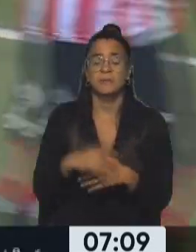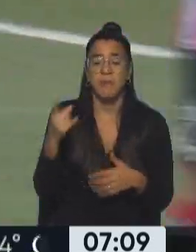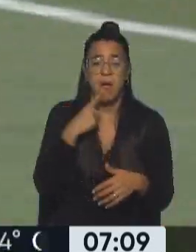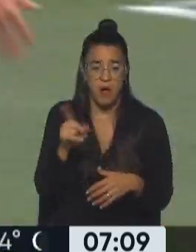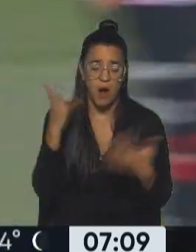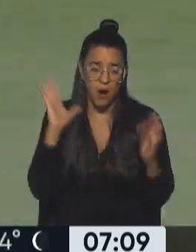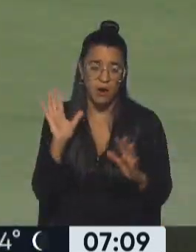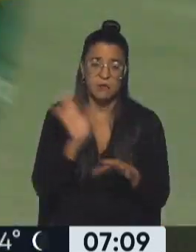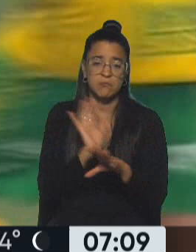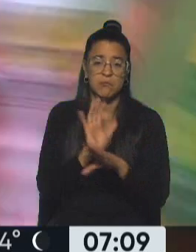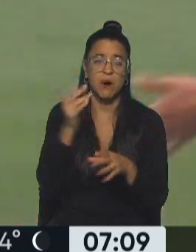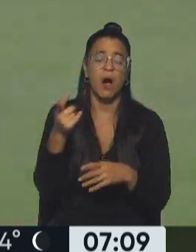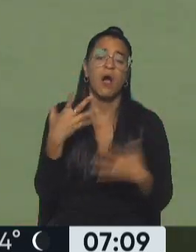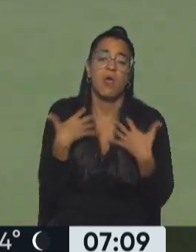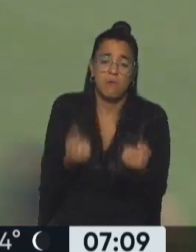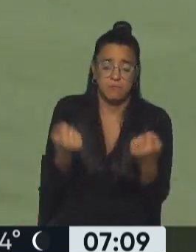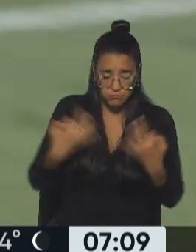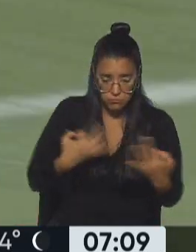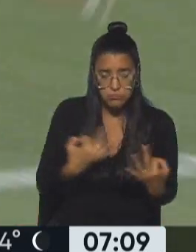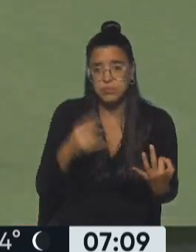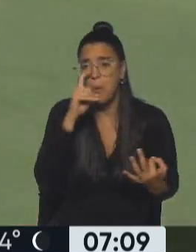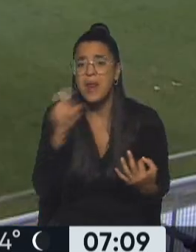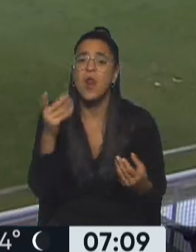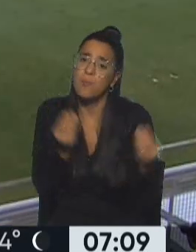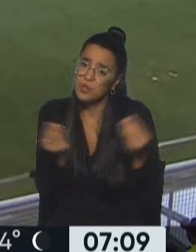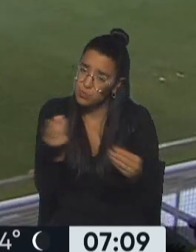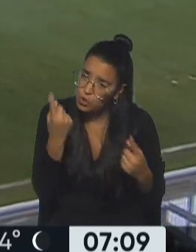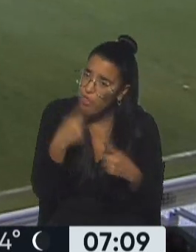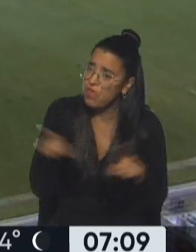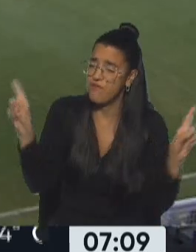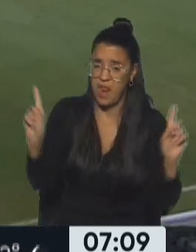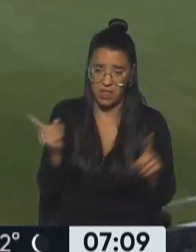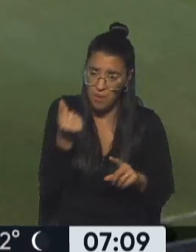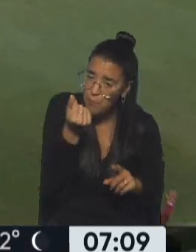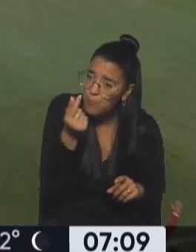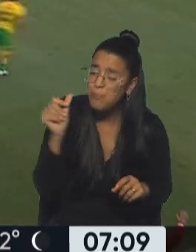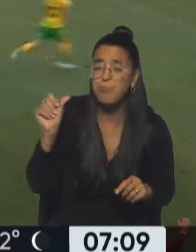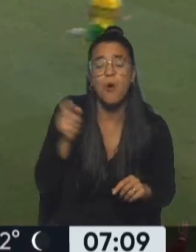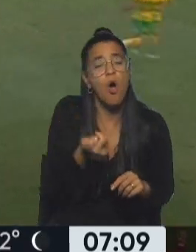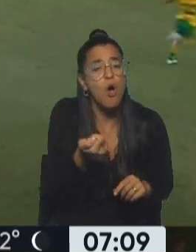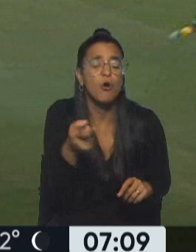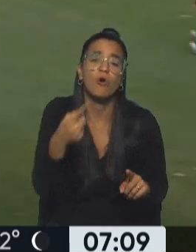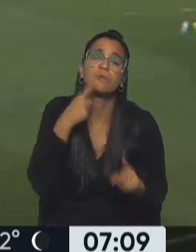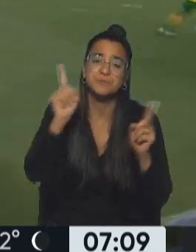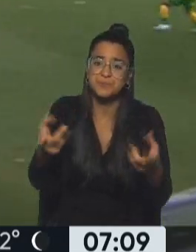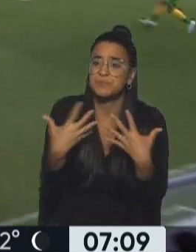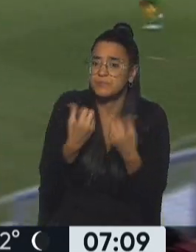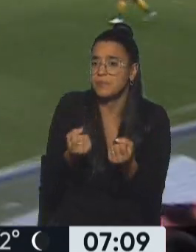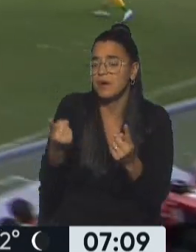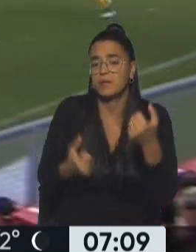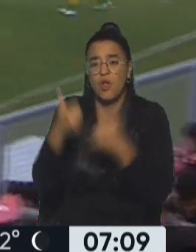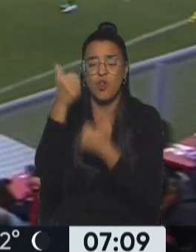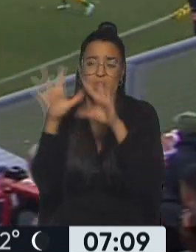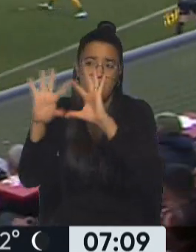meritorio lo de Belgrano, Defensa, porque tienen planteles y presupuestos muy... Muy acotados. Bueno, Defensa también participando de torneos internacionales y